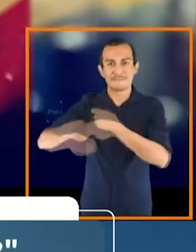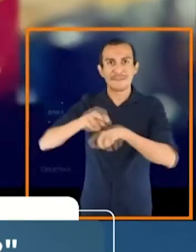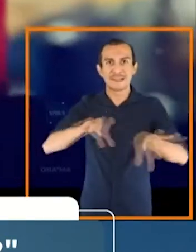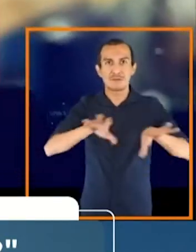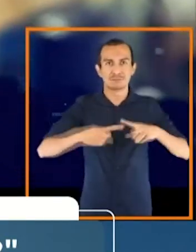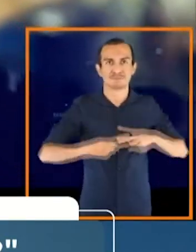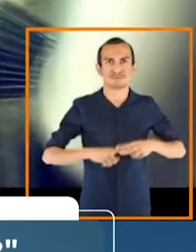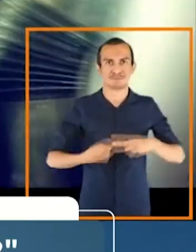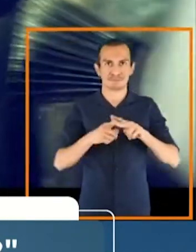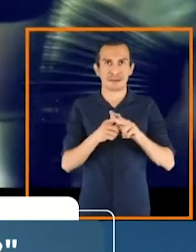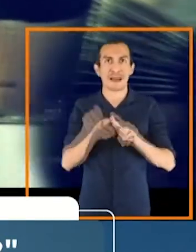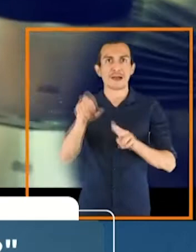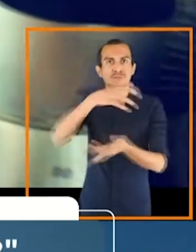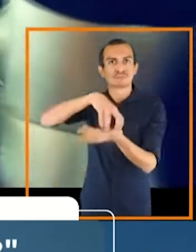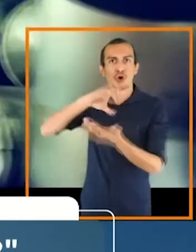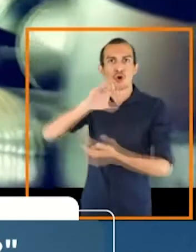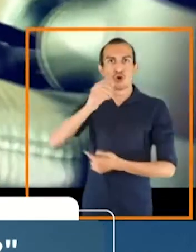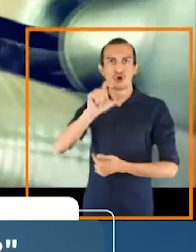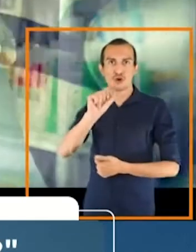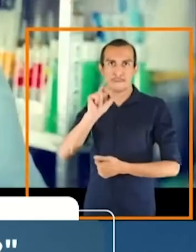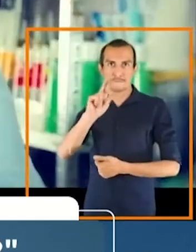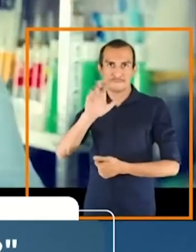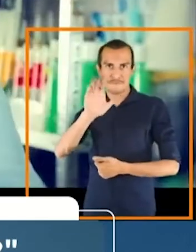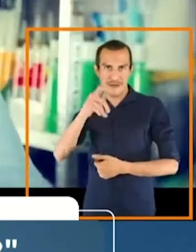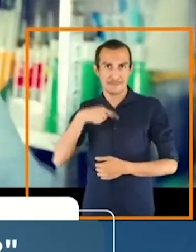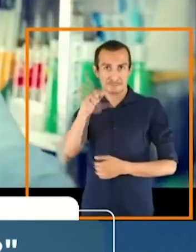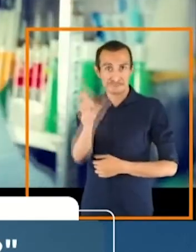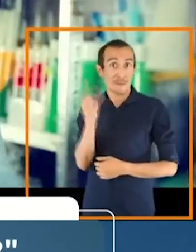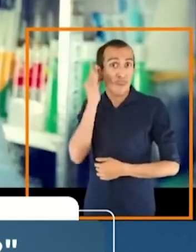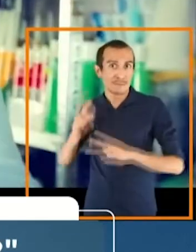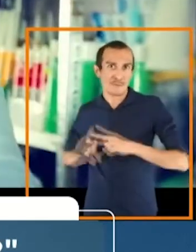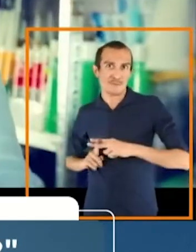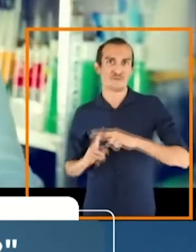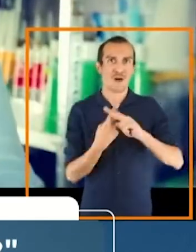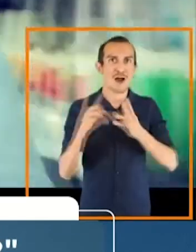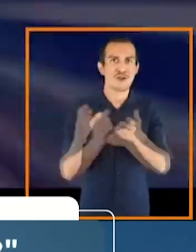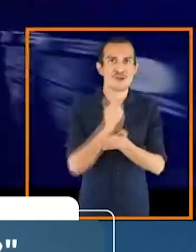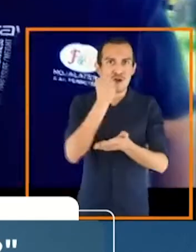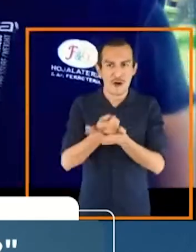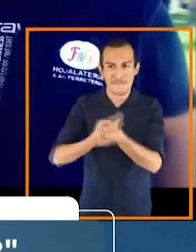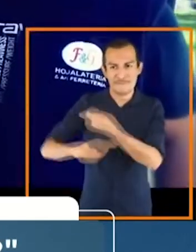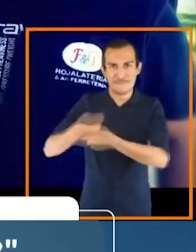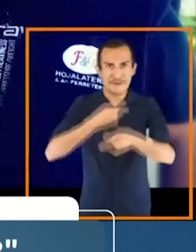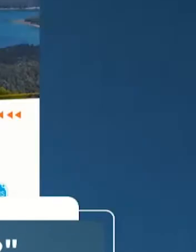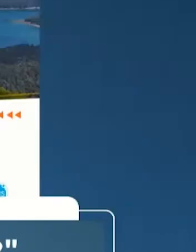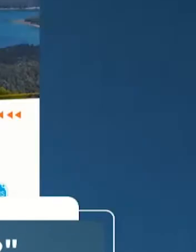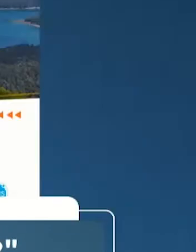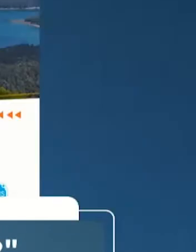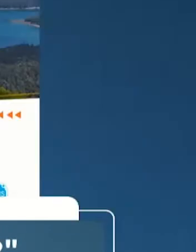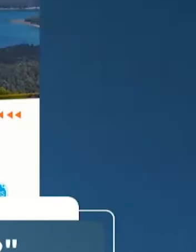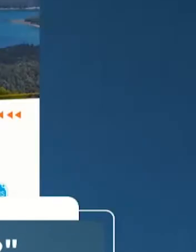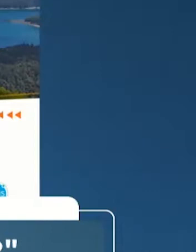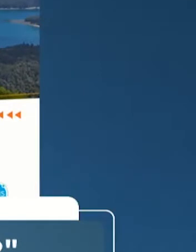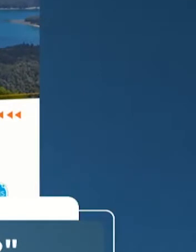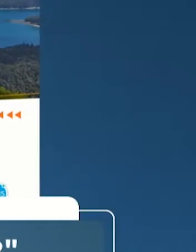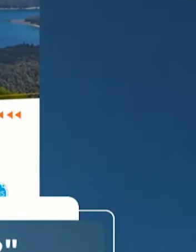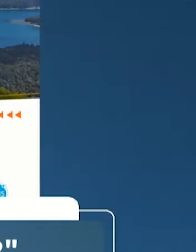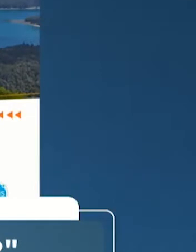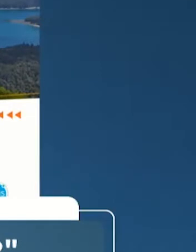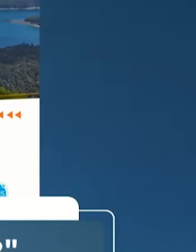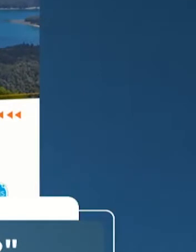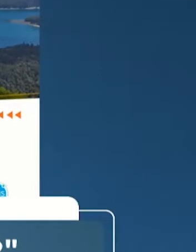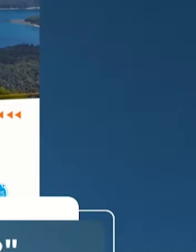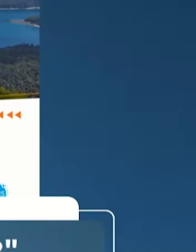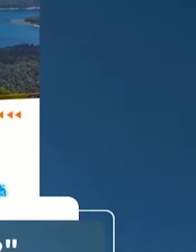Poder, bueno, ahí ustedes colocaron lo que era el tema de poder postular.